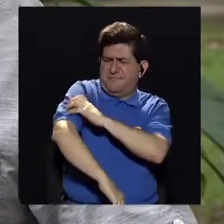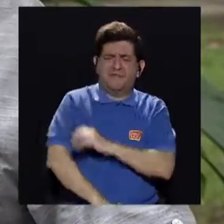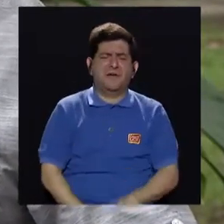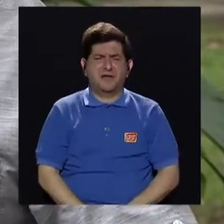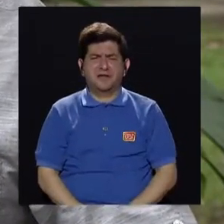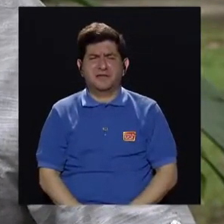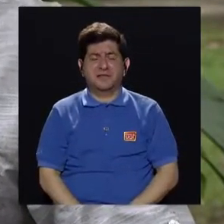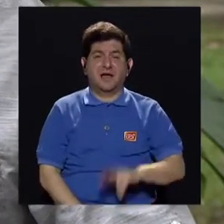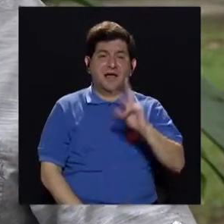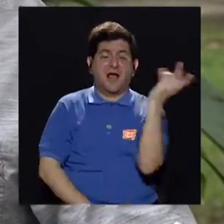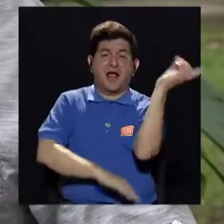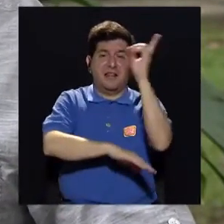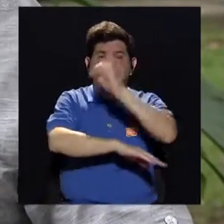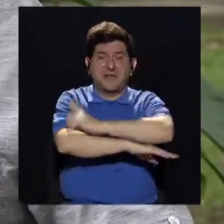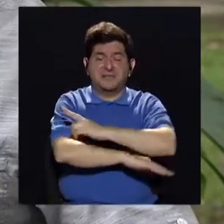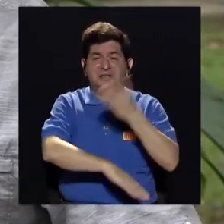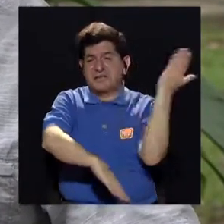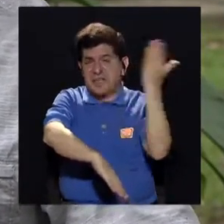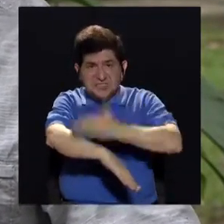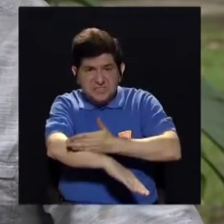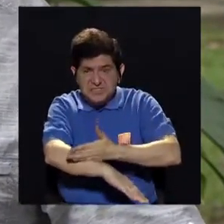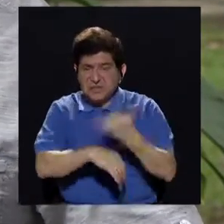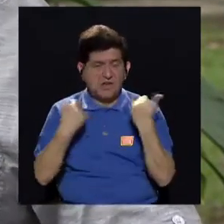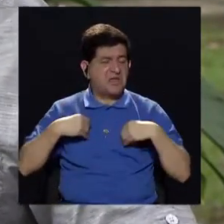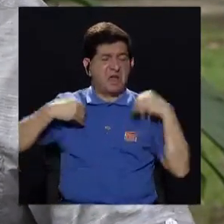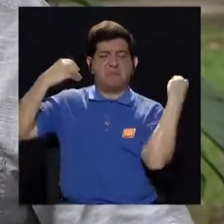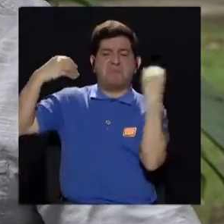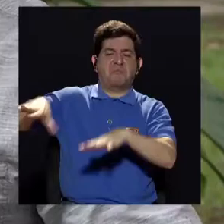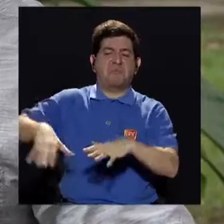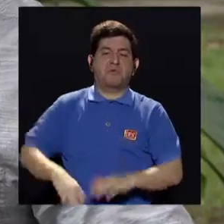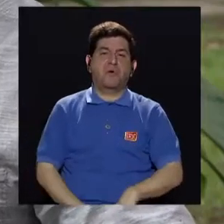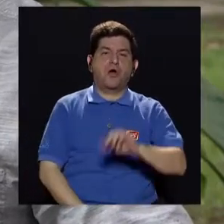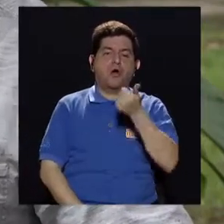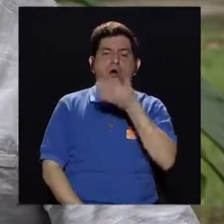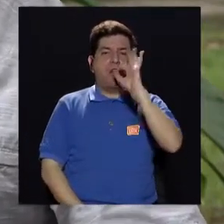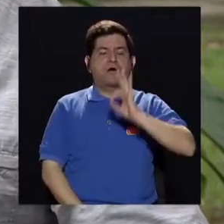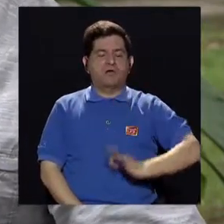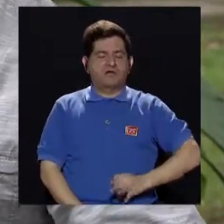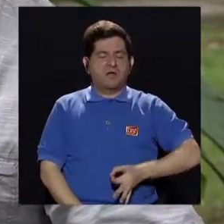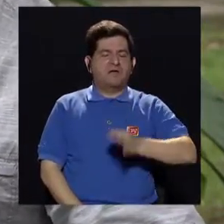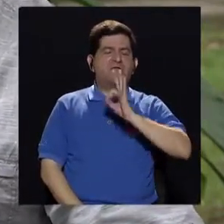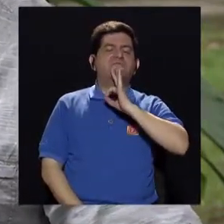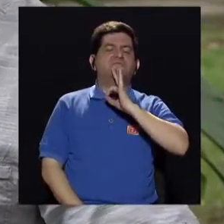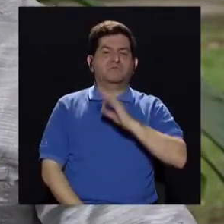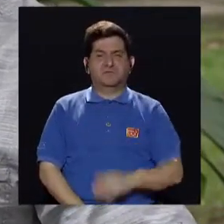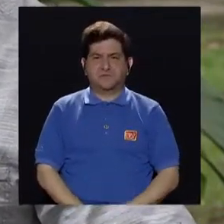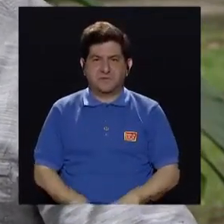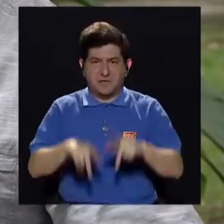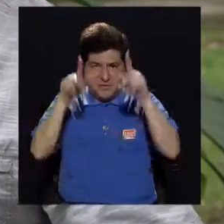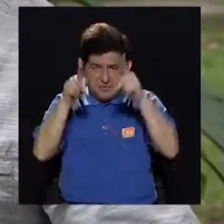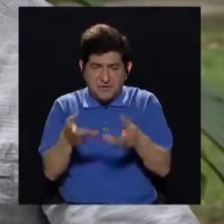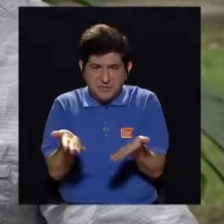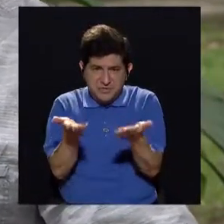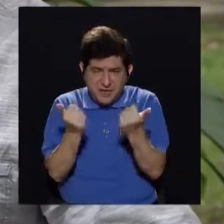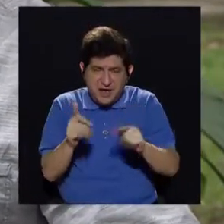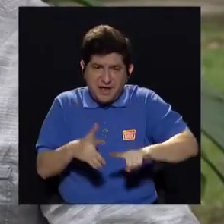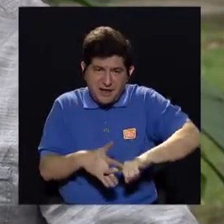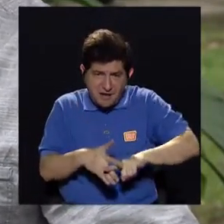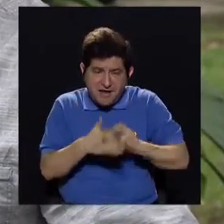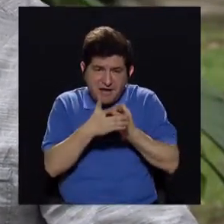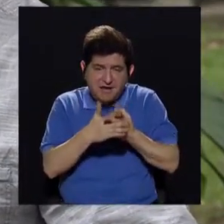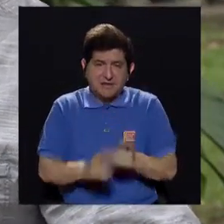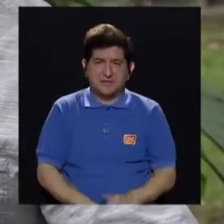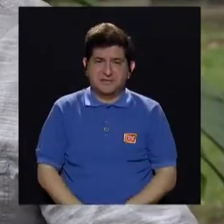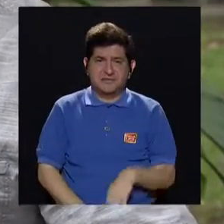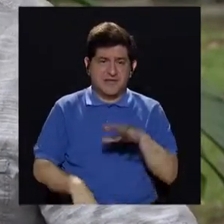después y al tercer día lo deja botado y asume un fracaso más en sus aspiraciones de querer